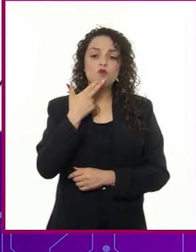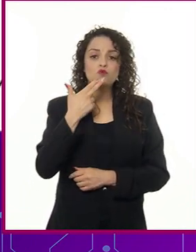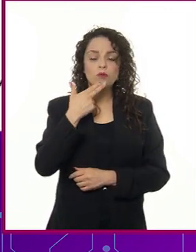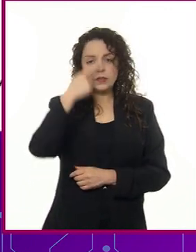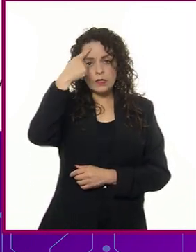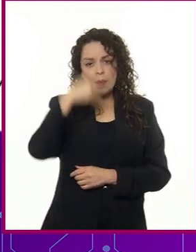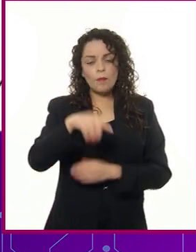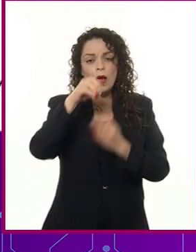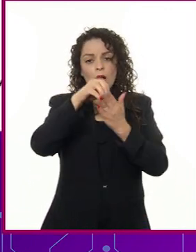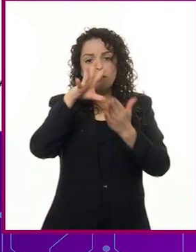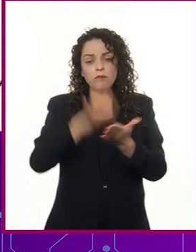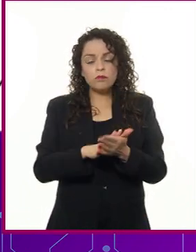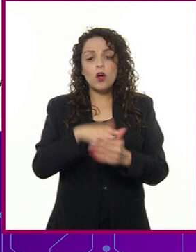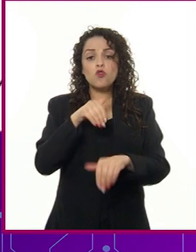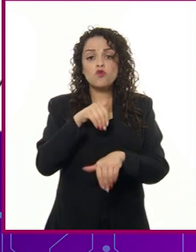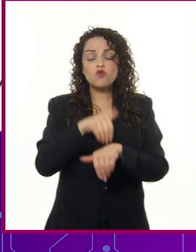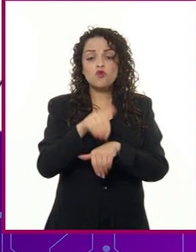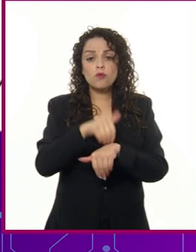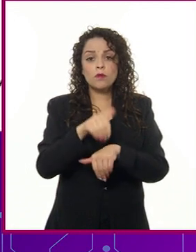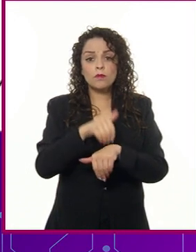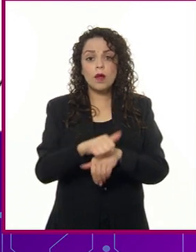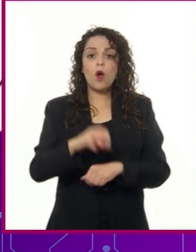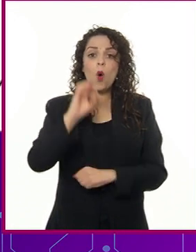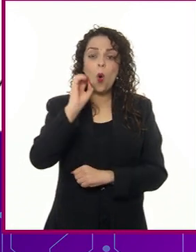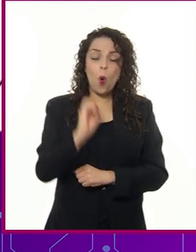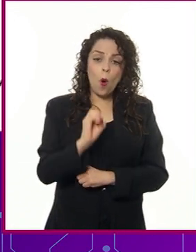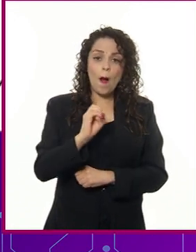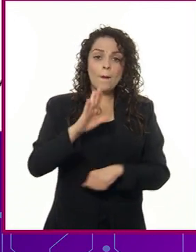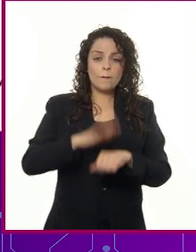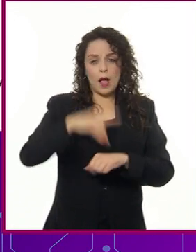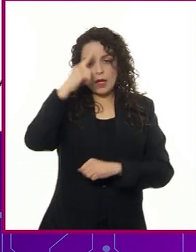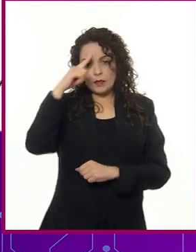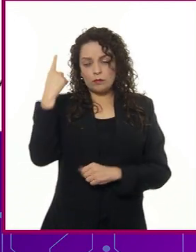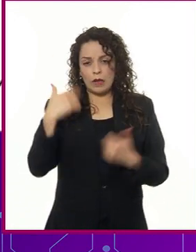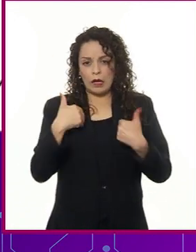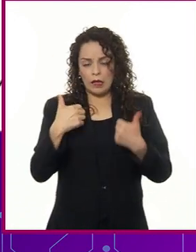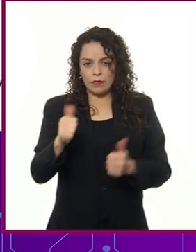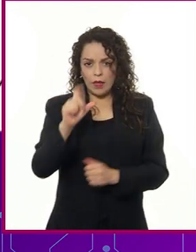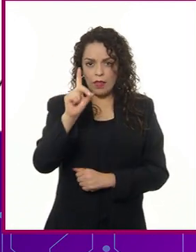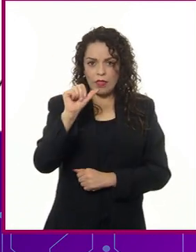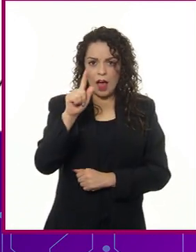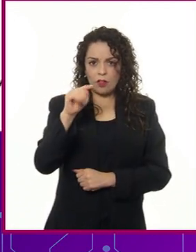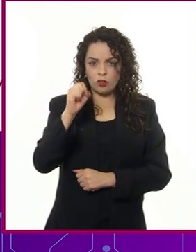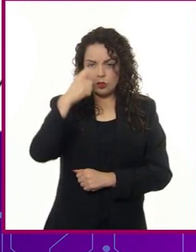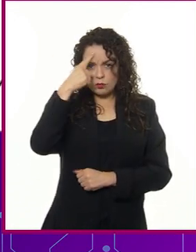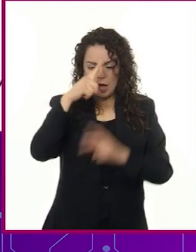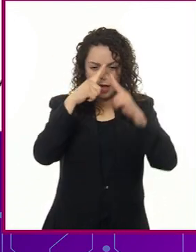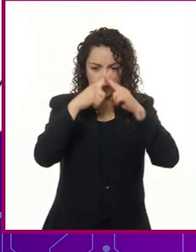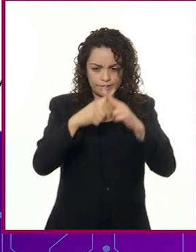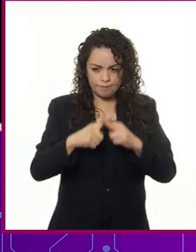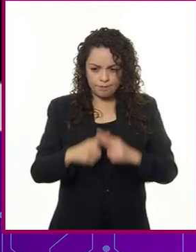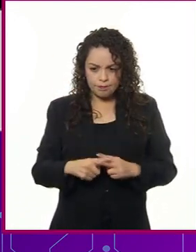datos numéricos y o facilitar el análisis de datos estadísticos.